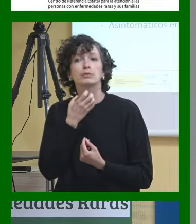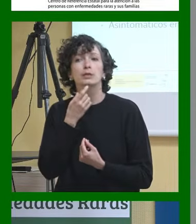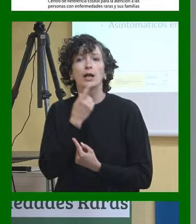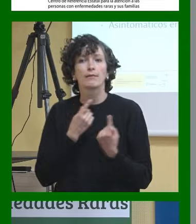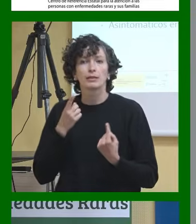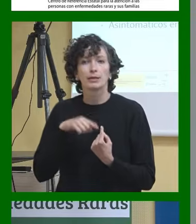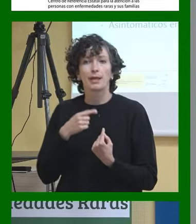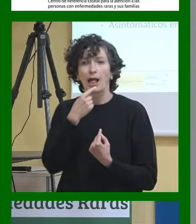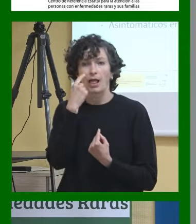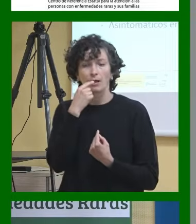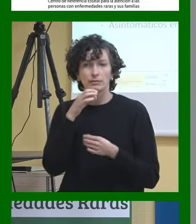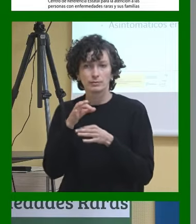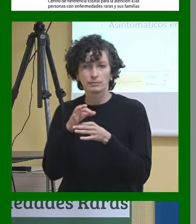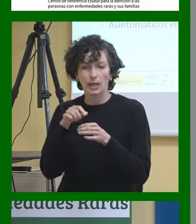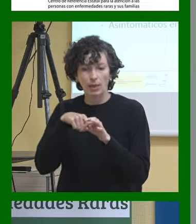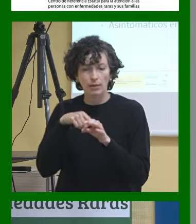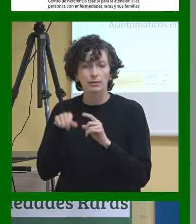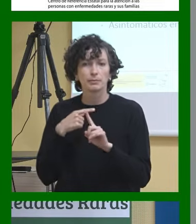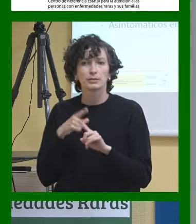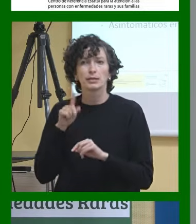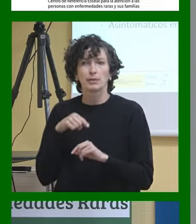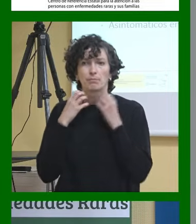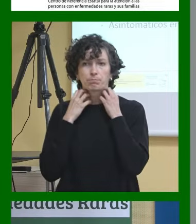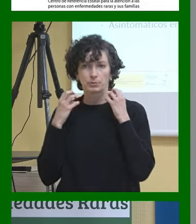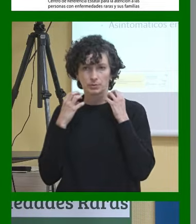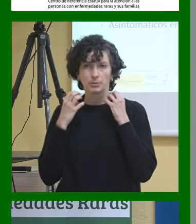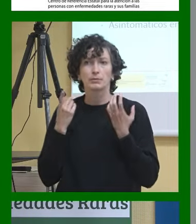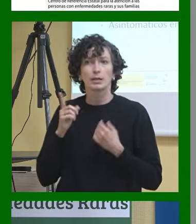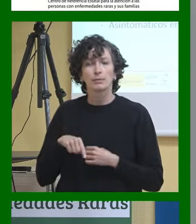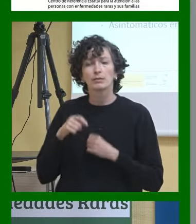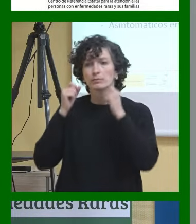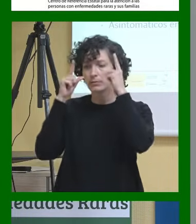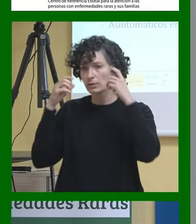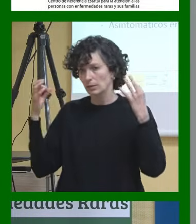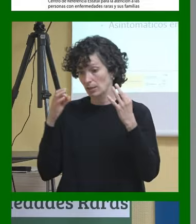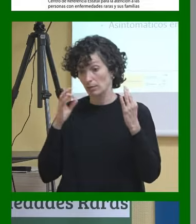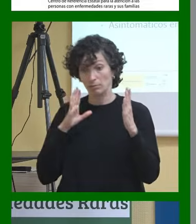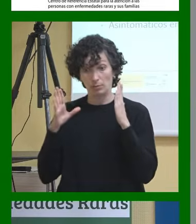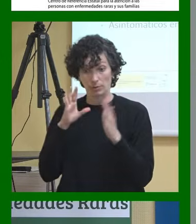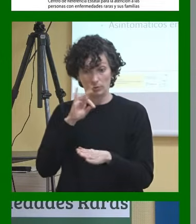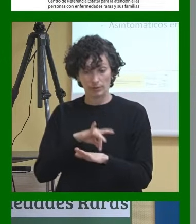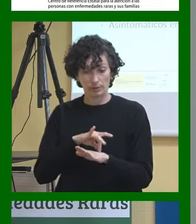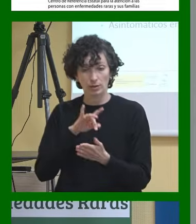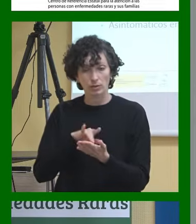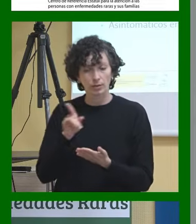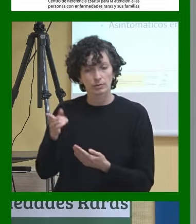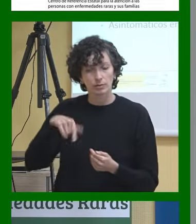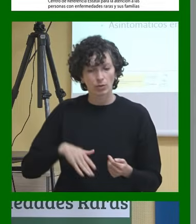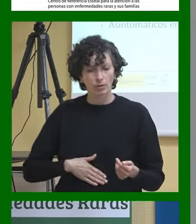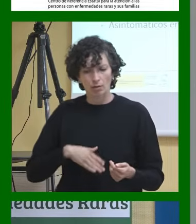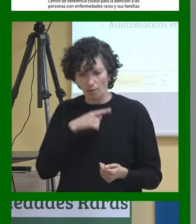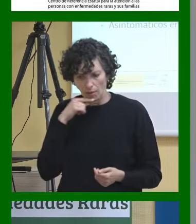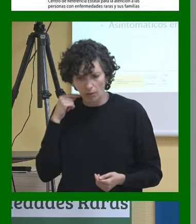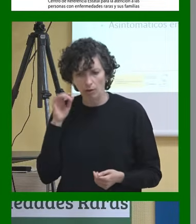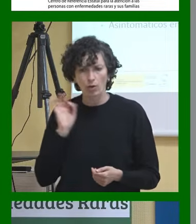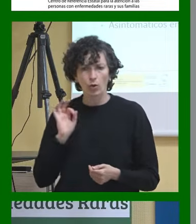aftas orales y adenopatías. Pero también se ha visto que durante los episodios estos niños tienen dolores abdominales,